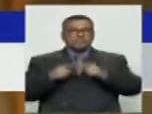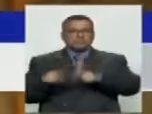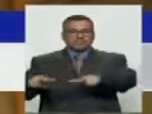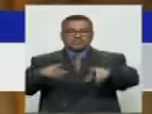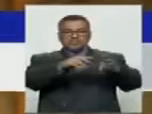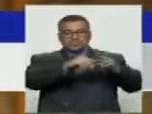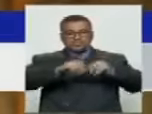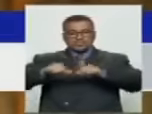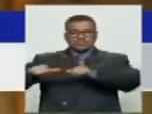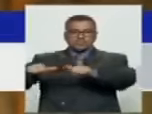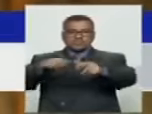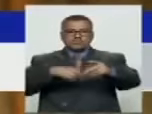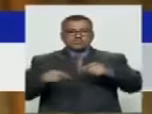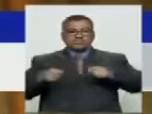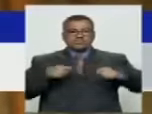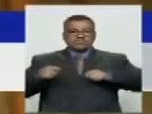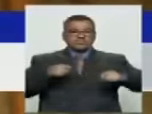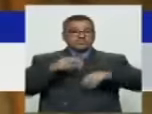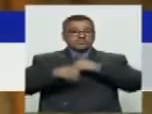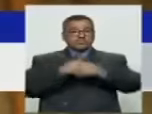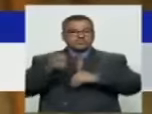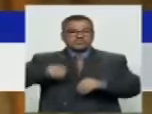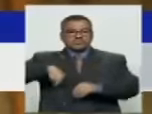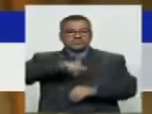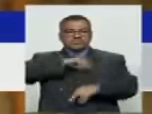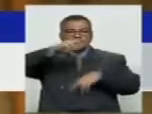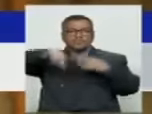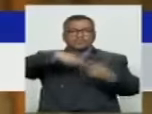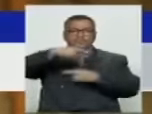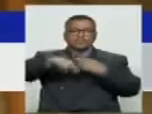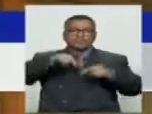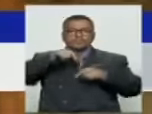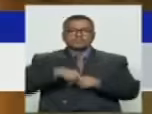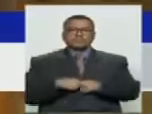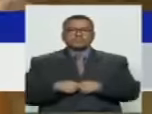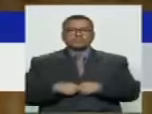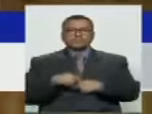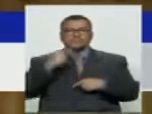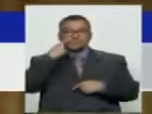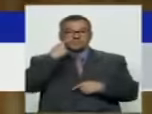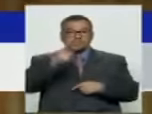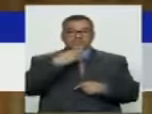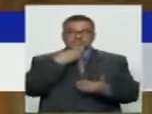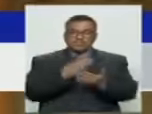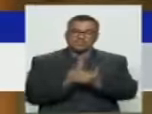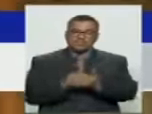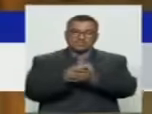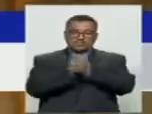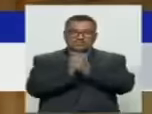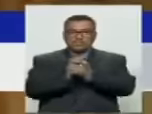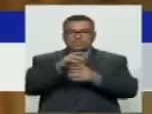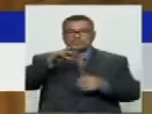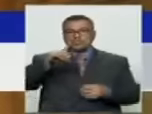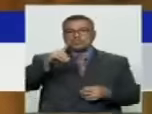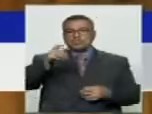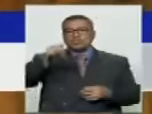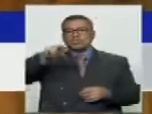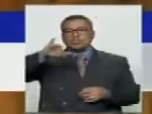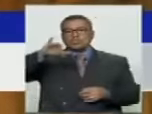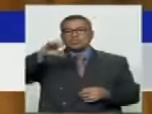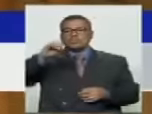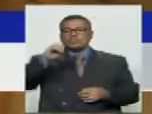urbana, todos los movimientos que son génesis de nuestra revolución pasaron y vieron luz gracias al compañero Darío Vivas, un